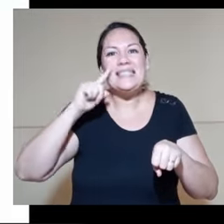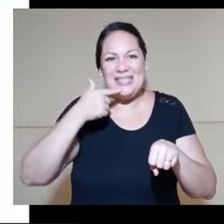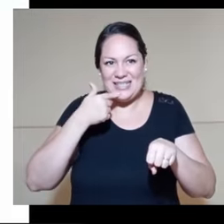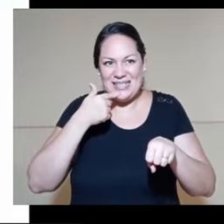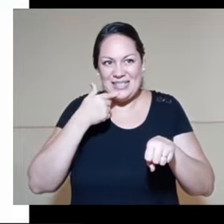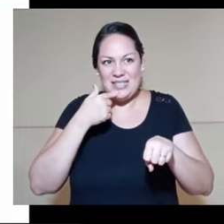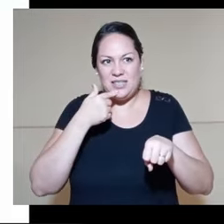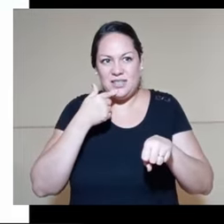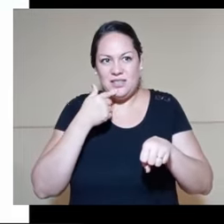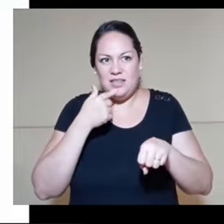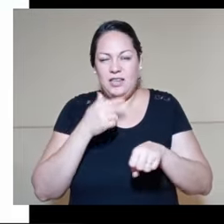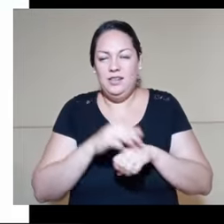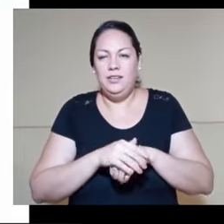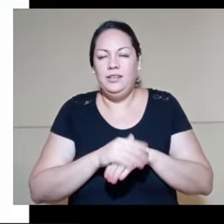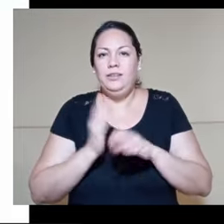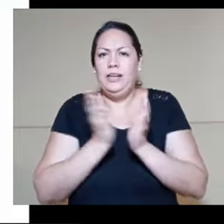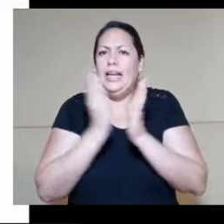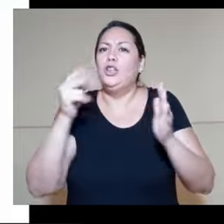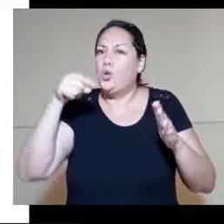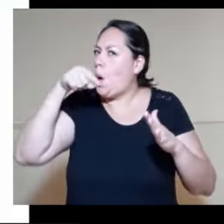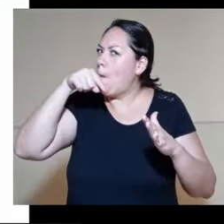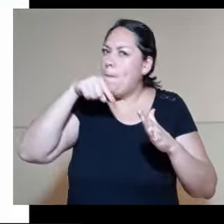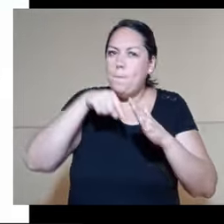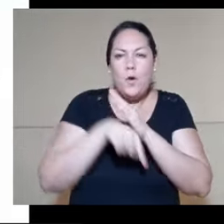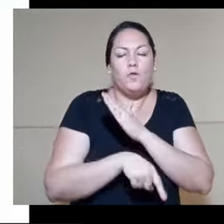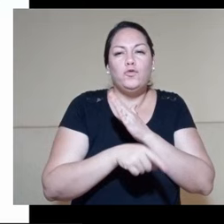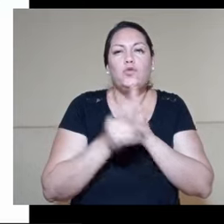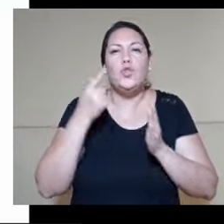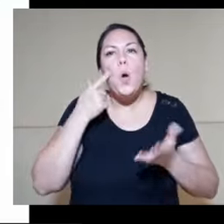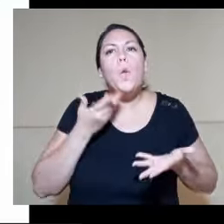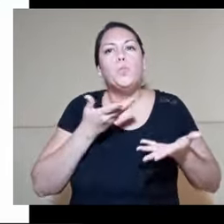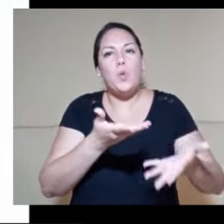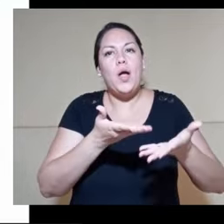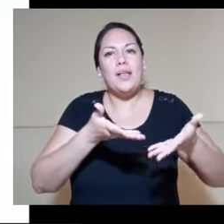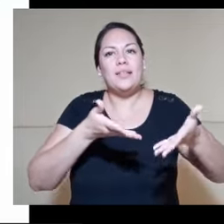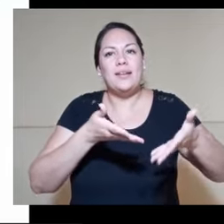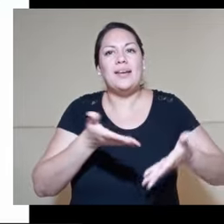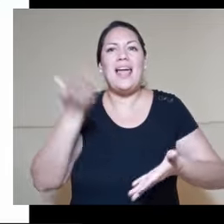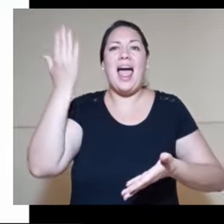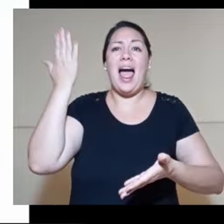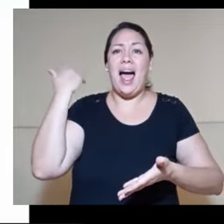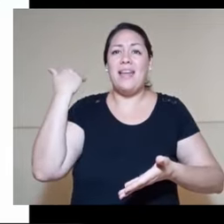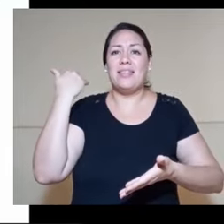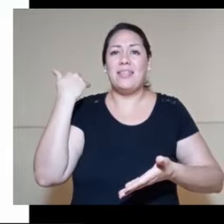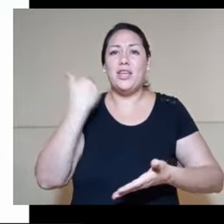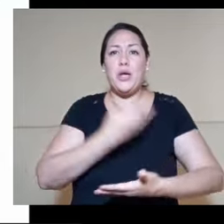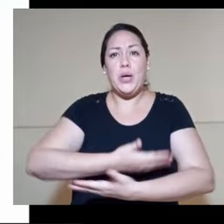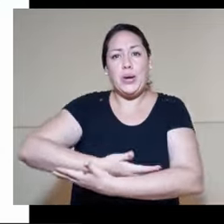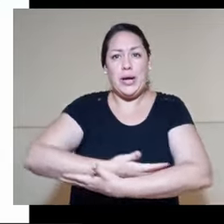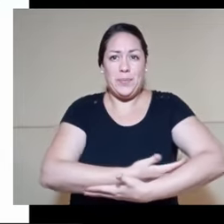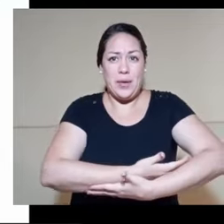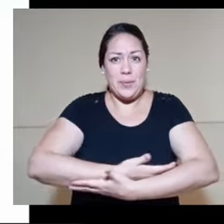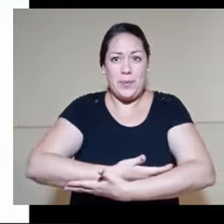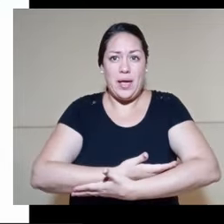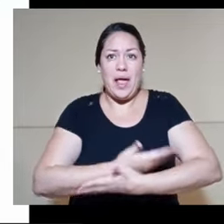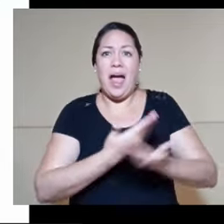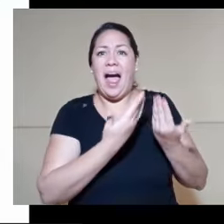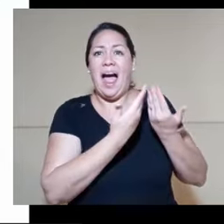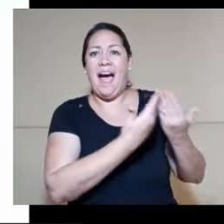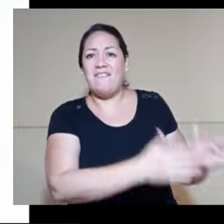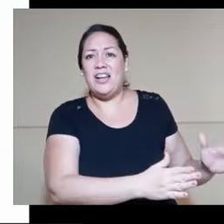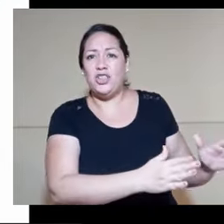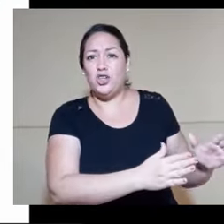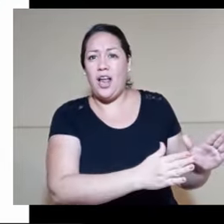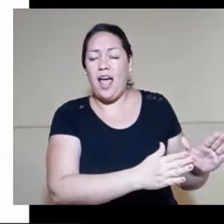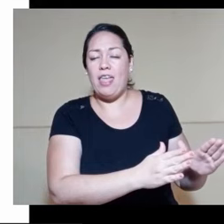distinta al del recién nacido. ¿Sí? Hay estudios que se han visto donde los recién nacidos, hace años, se los dejaban